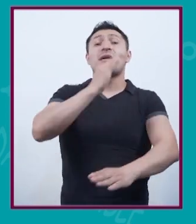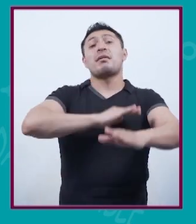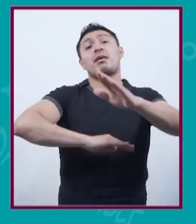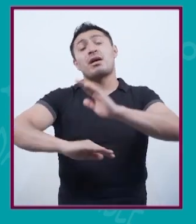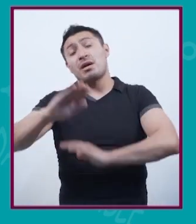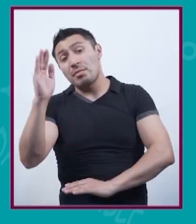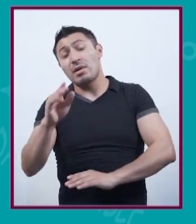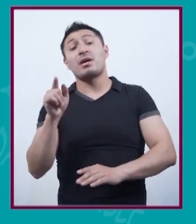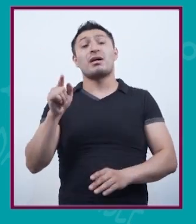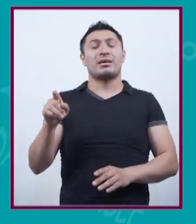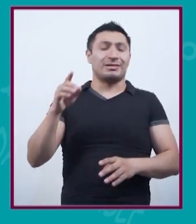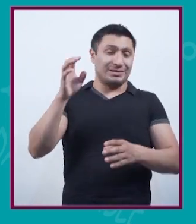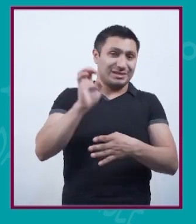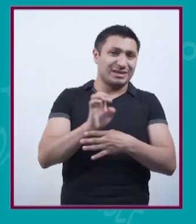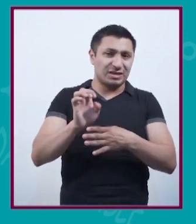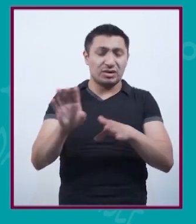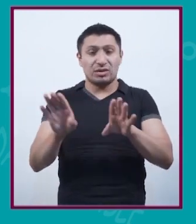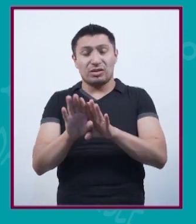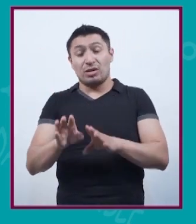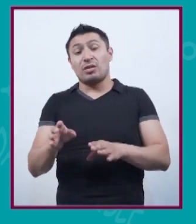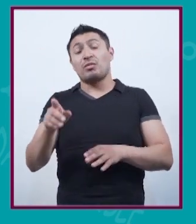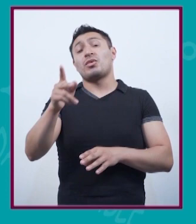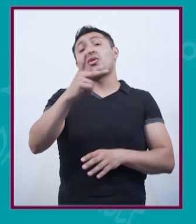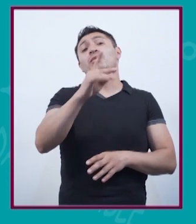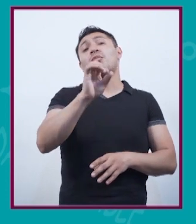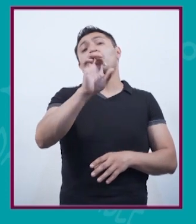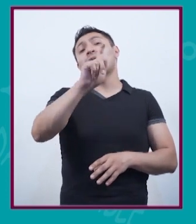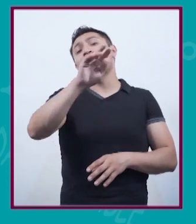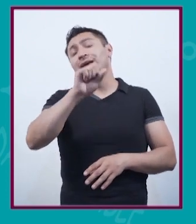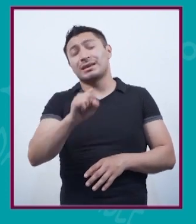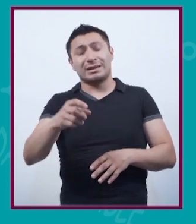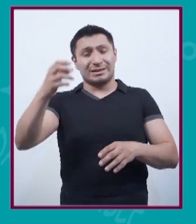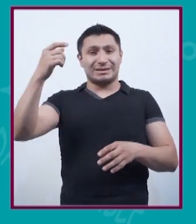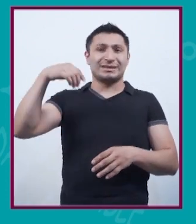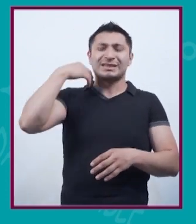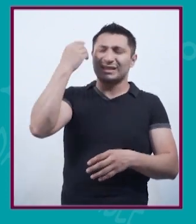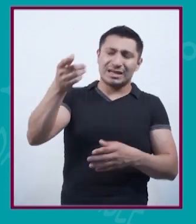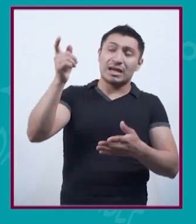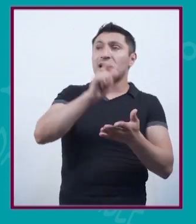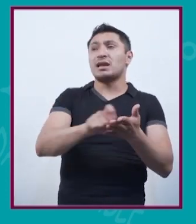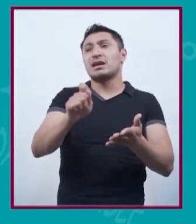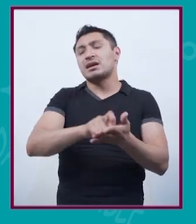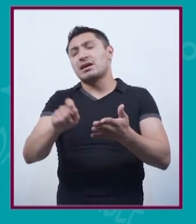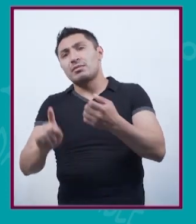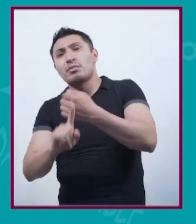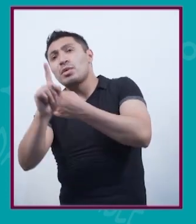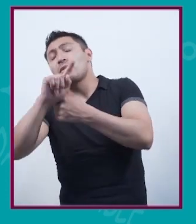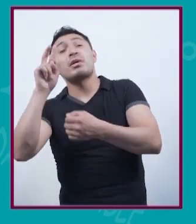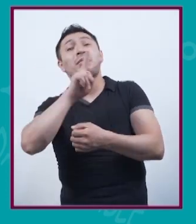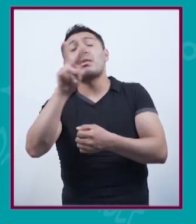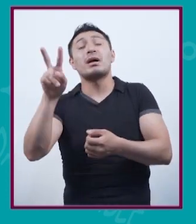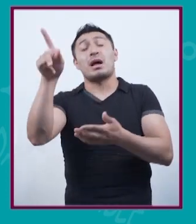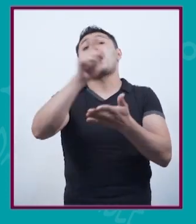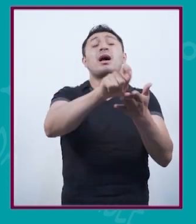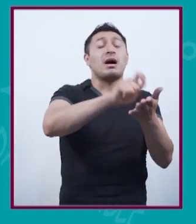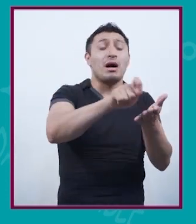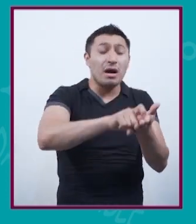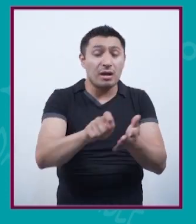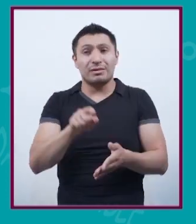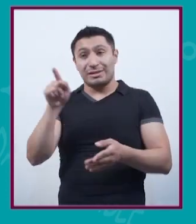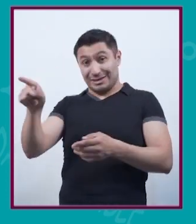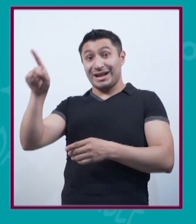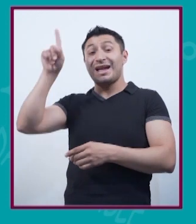sí mucha de la esperanza del cambio de una sociedad y de un mundo mejor se vuelcan entonces